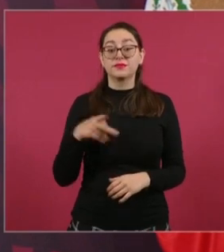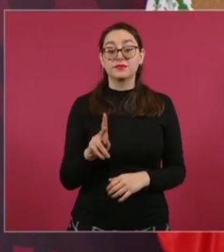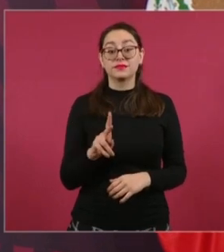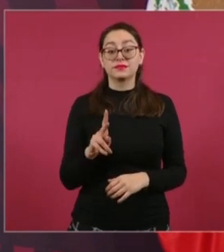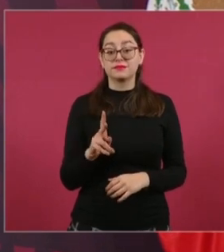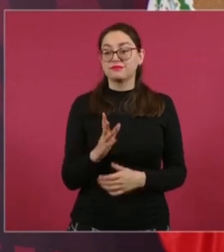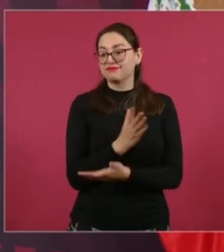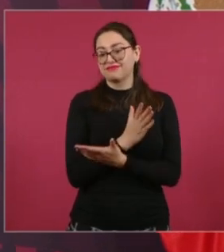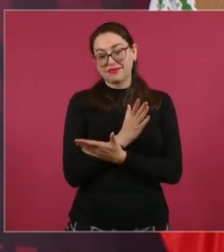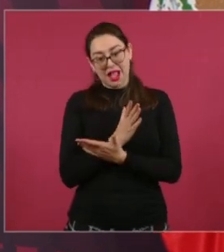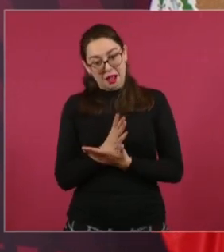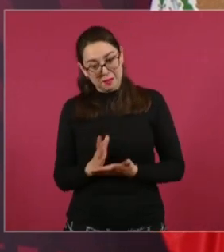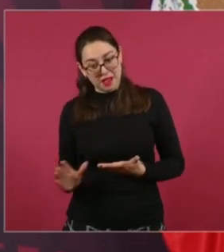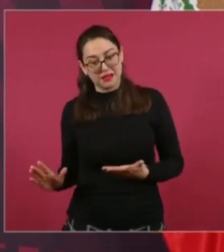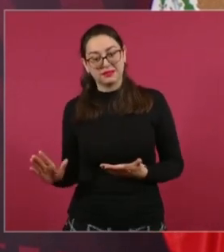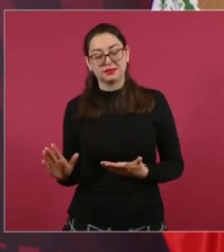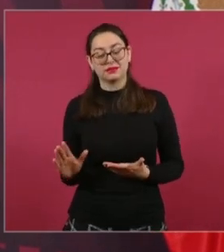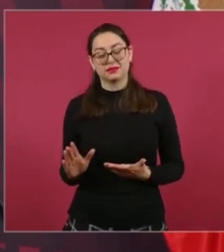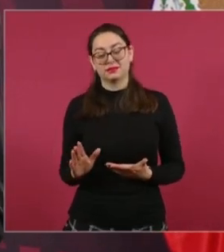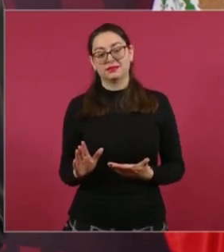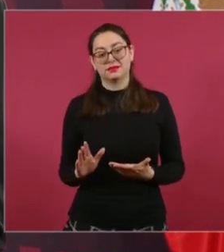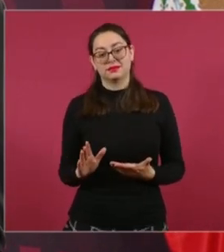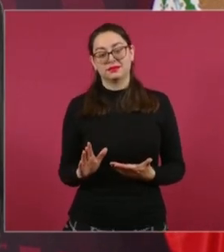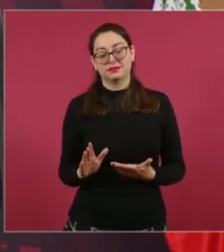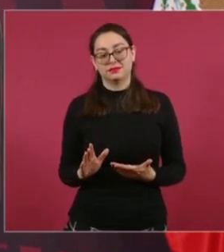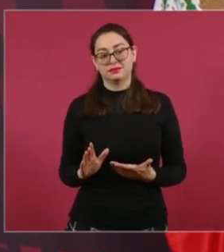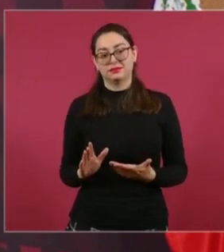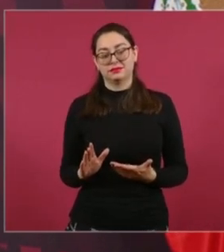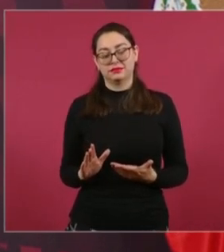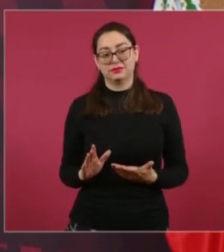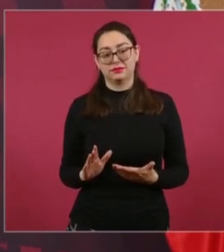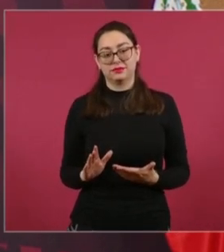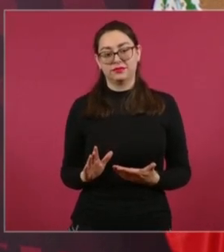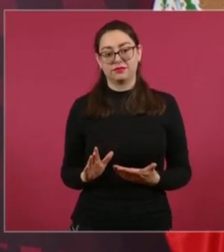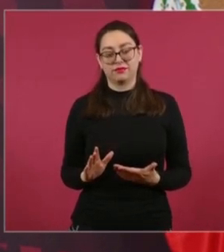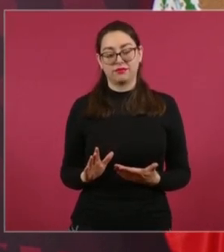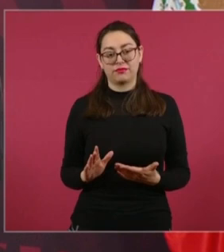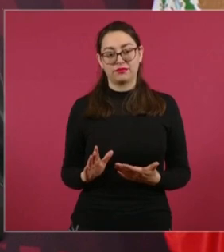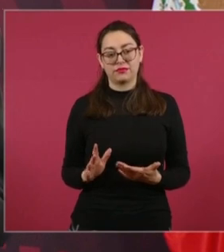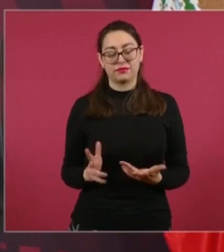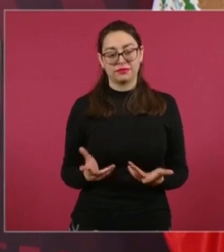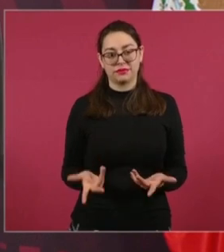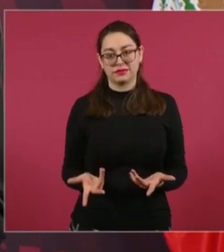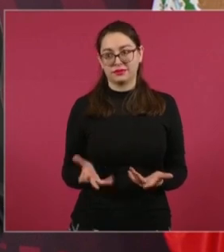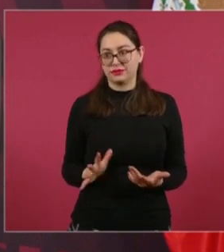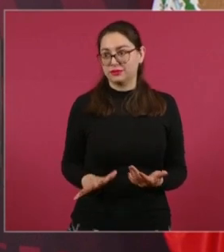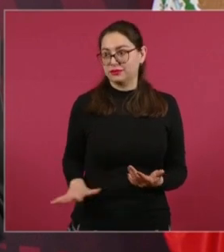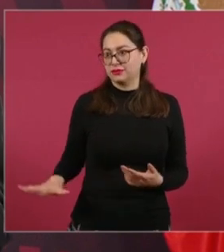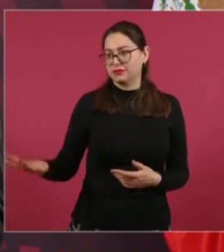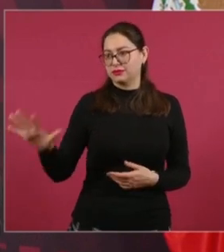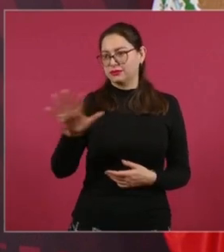todo ese patrimonio